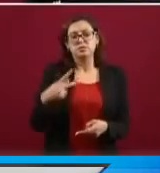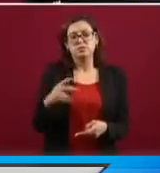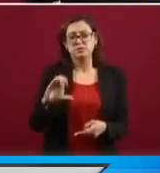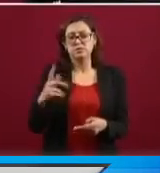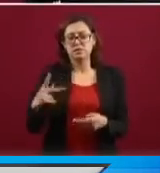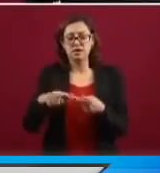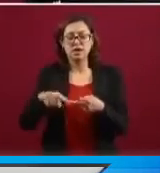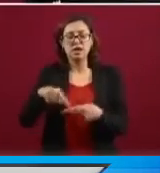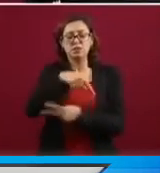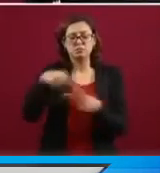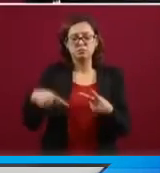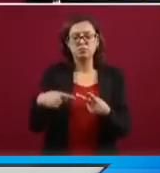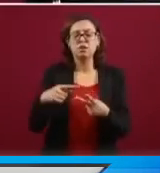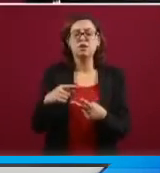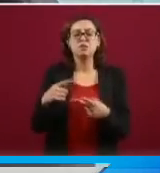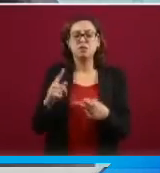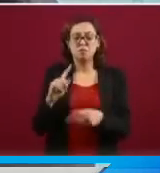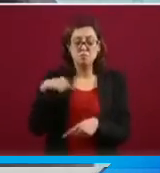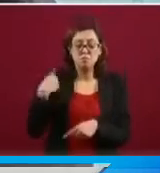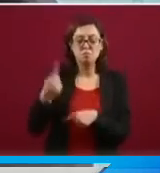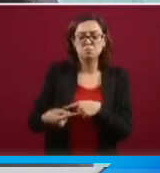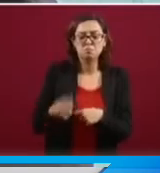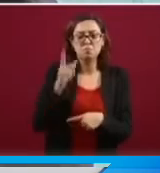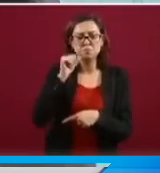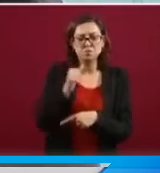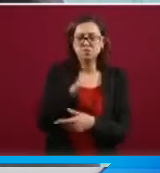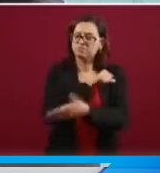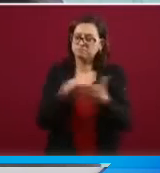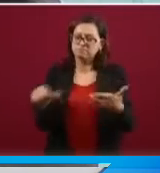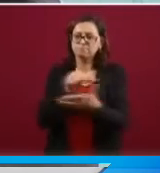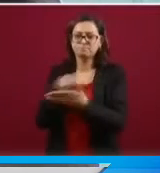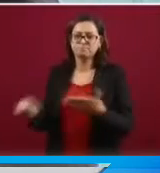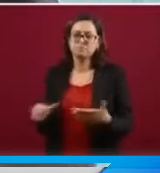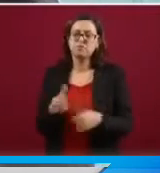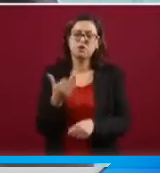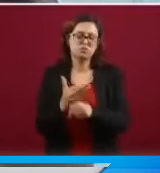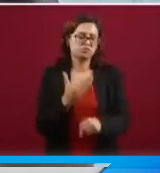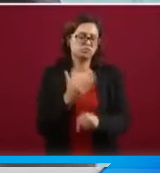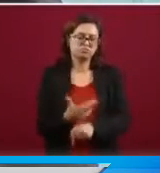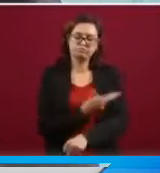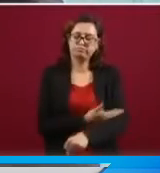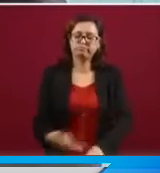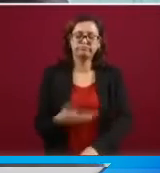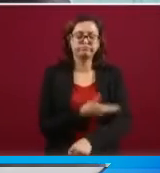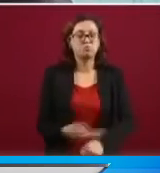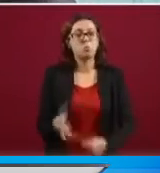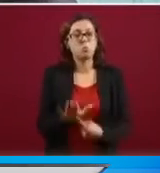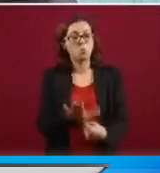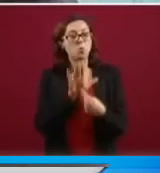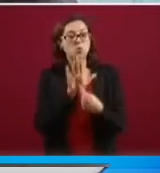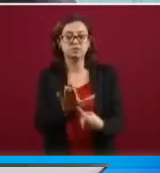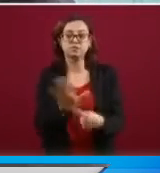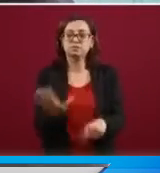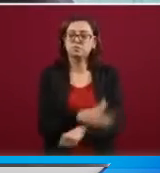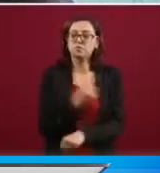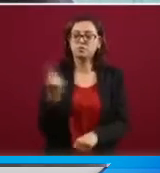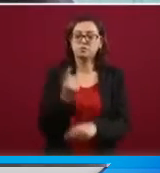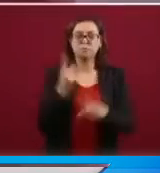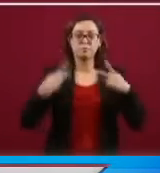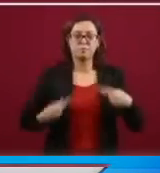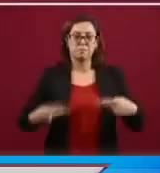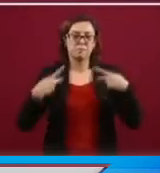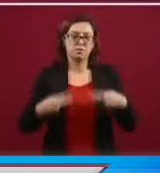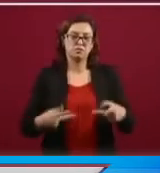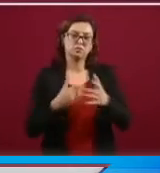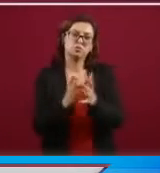Precios de las gasolinas y gas. Precio promedio por litro de gasolina del 3 de septiembre al 9 de octubre. Con precio alto, gasolina